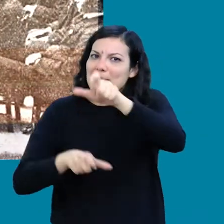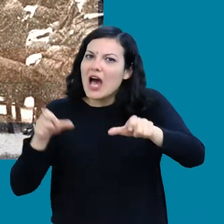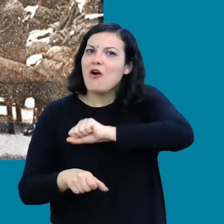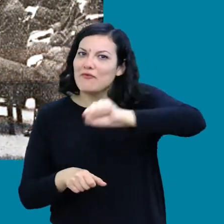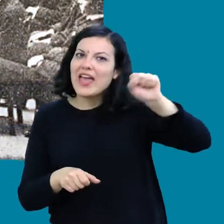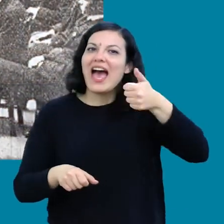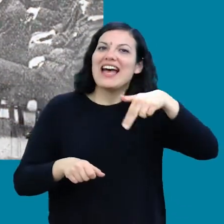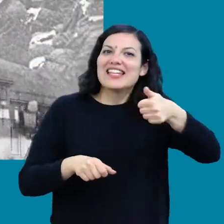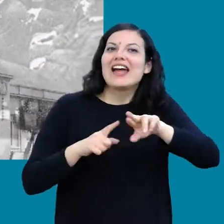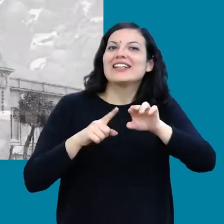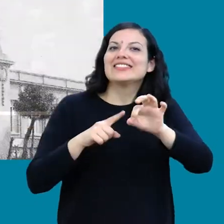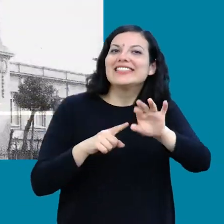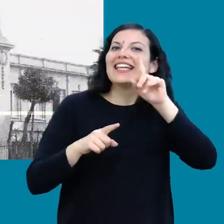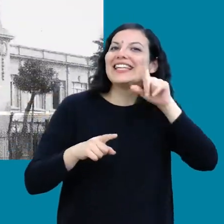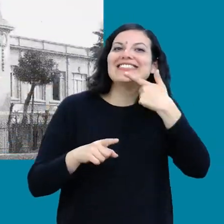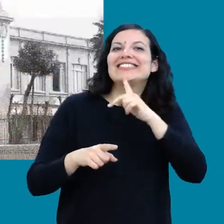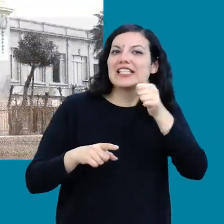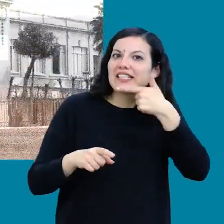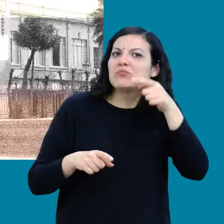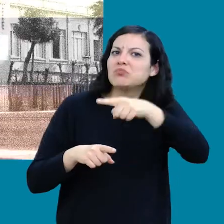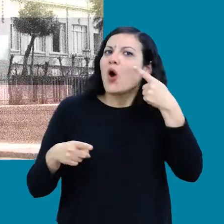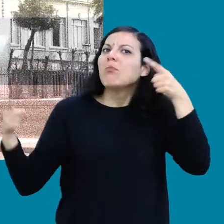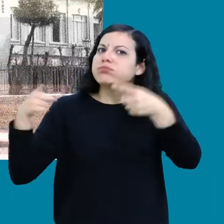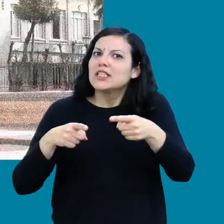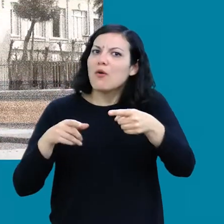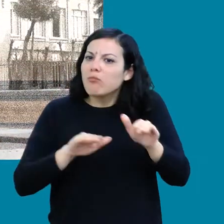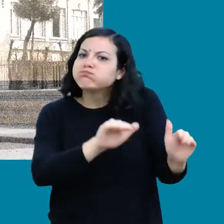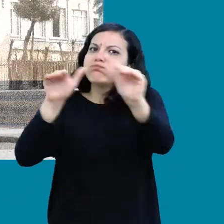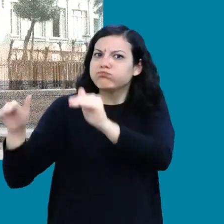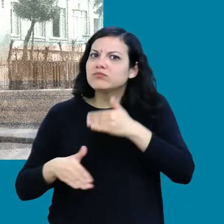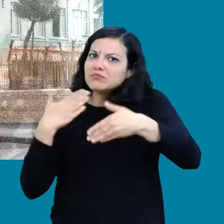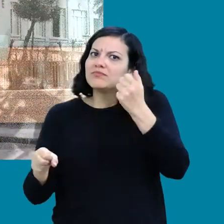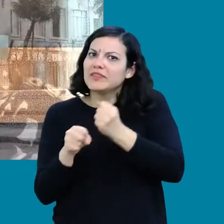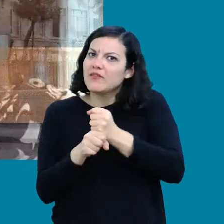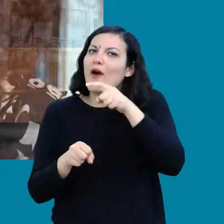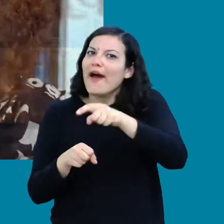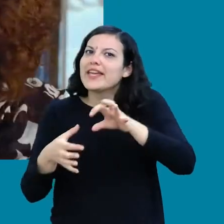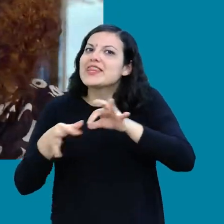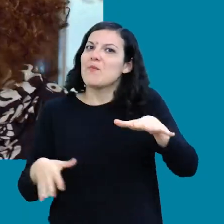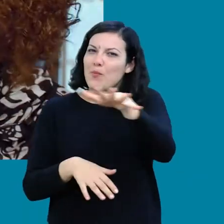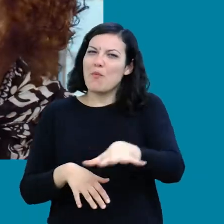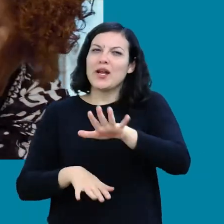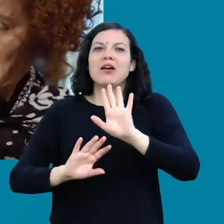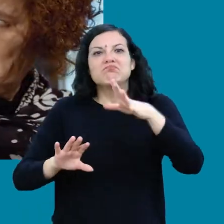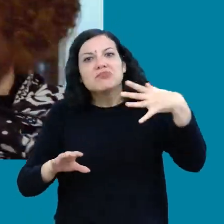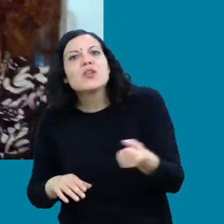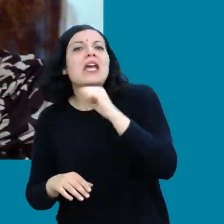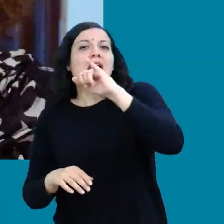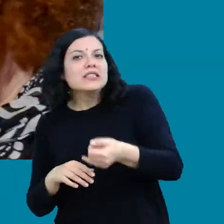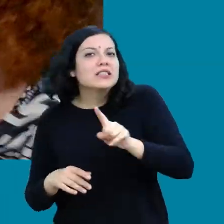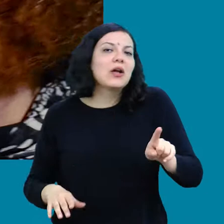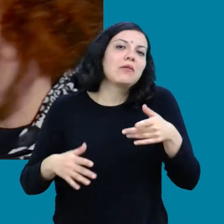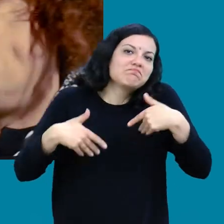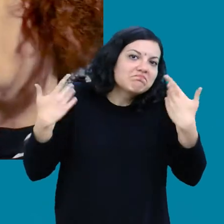socialistas, anarquistas, que ese es un programa democratizador, que ahí hay un programa democrático popular. Independientemente de que eso